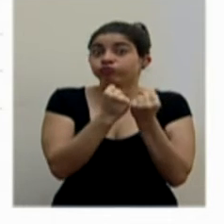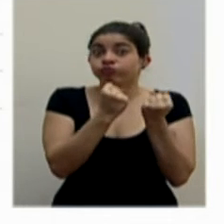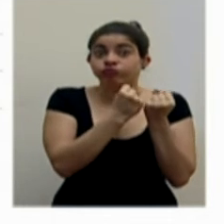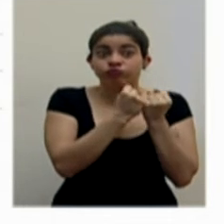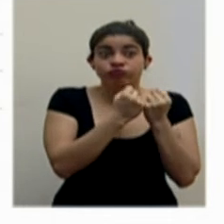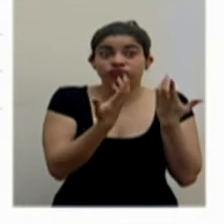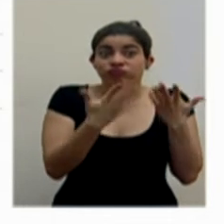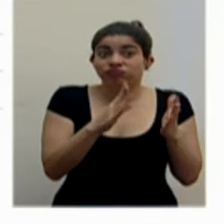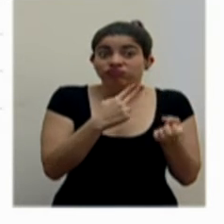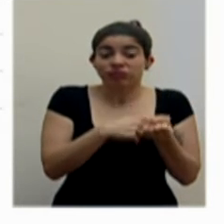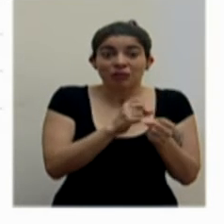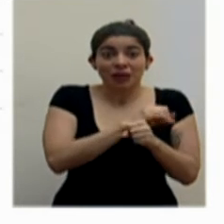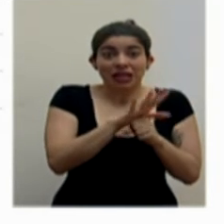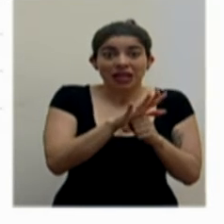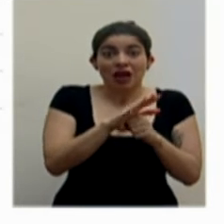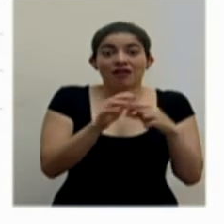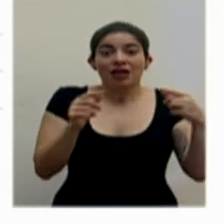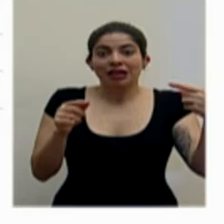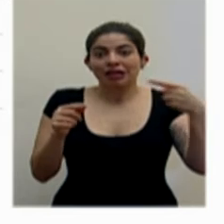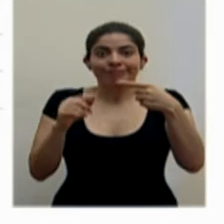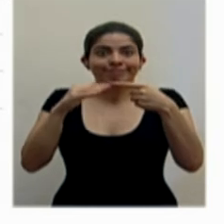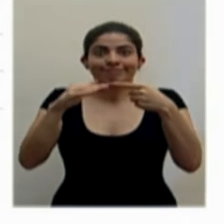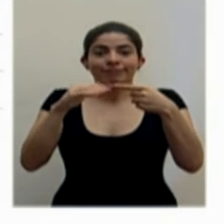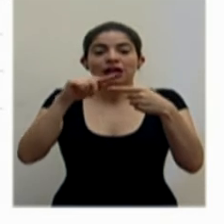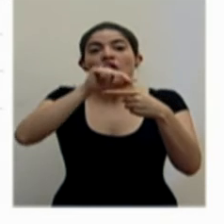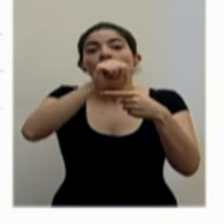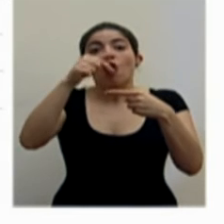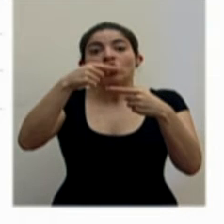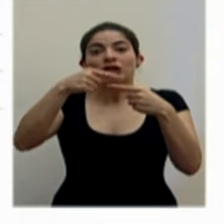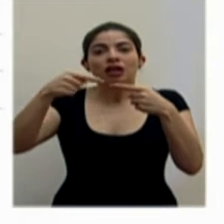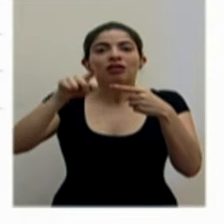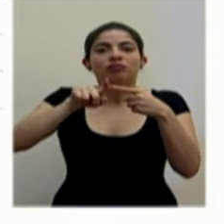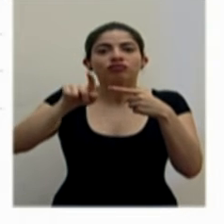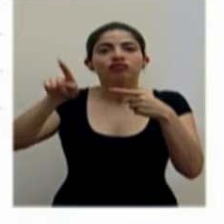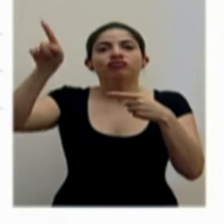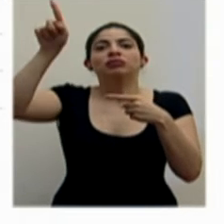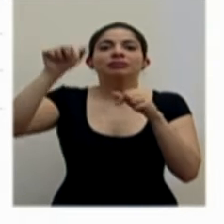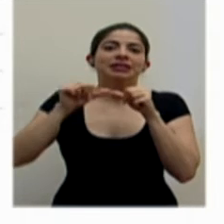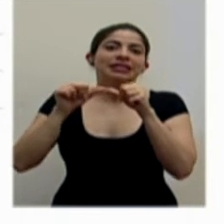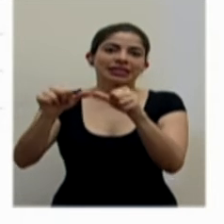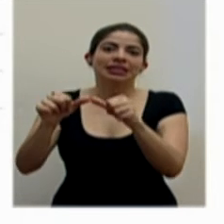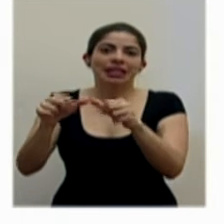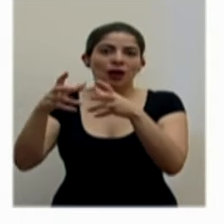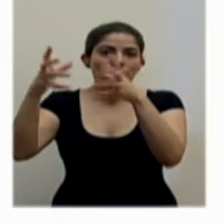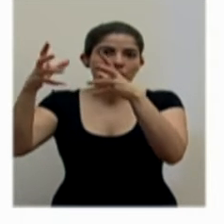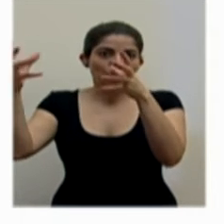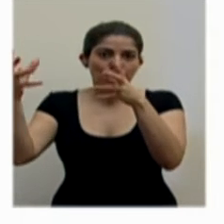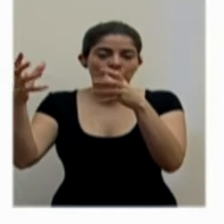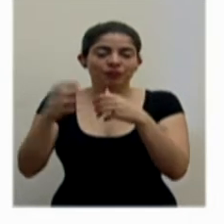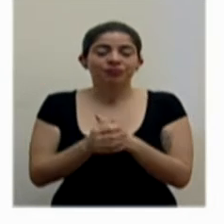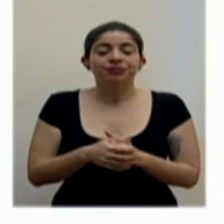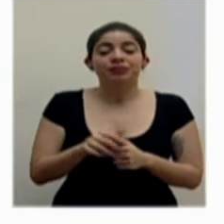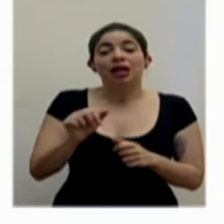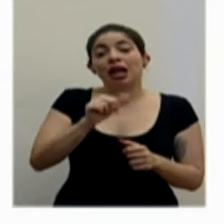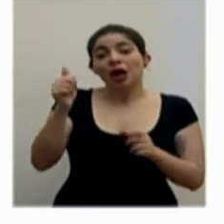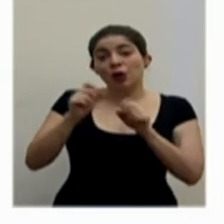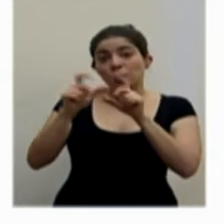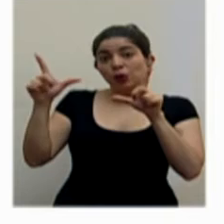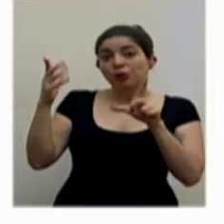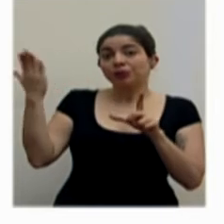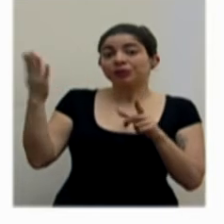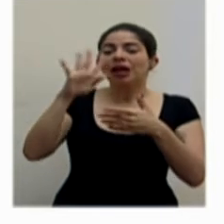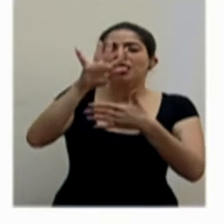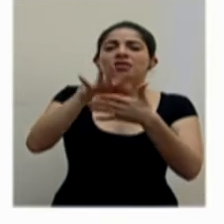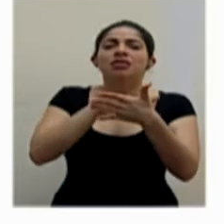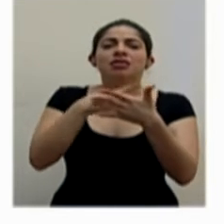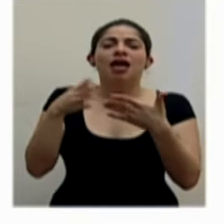otra línea probablemente seguirá subiendo. La siguiente filmina es una tabla que